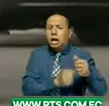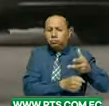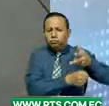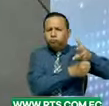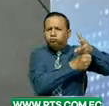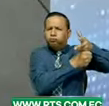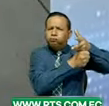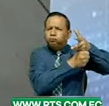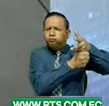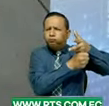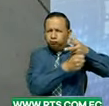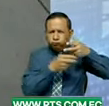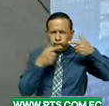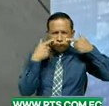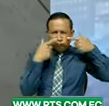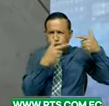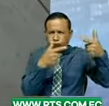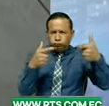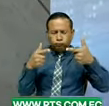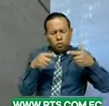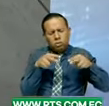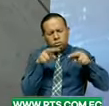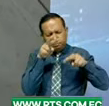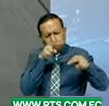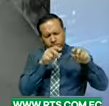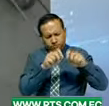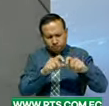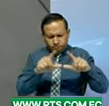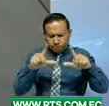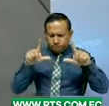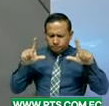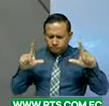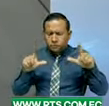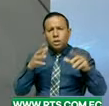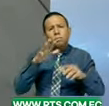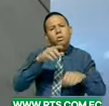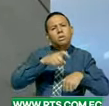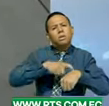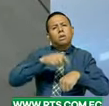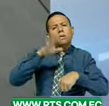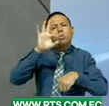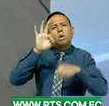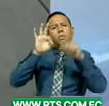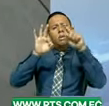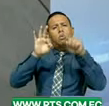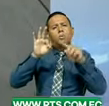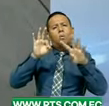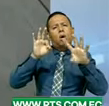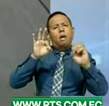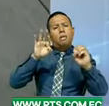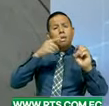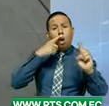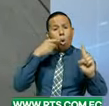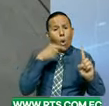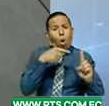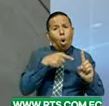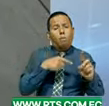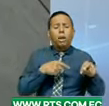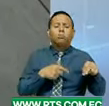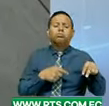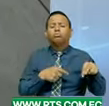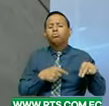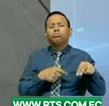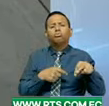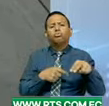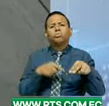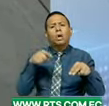videovigilancia. Sus imágenes permitieron observar que alrededor de las 9:40 minutos de la mañana llegó la víctima caminando. Se acercó